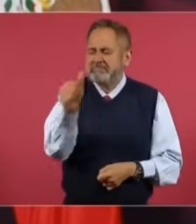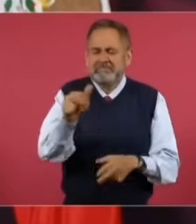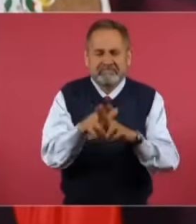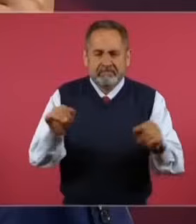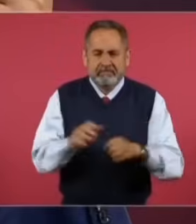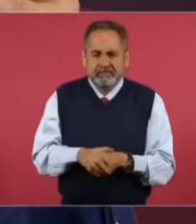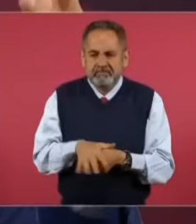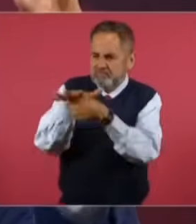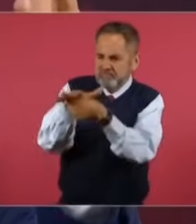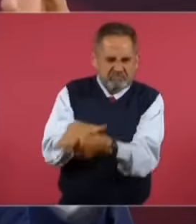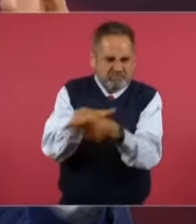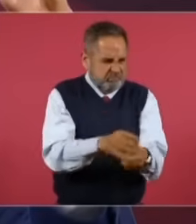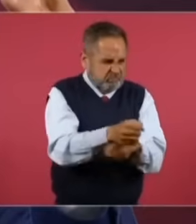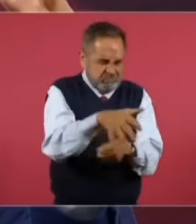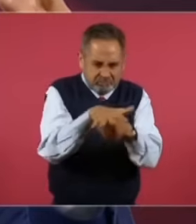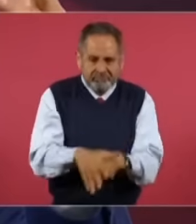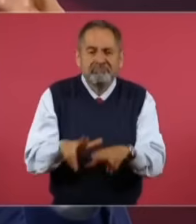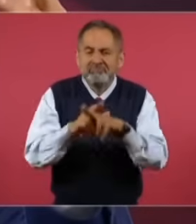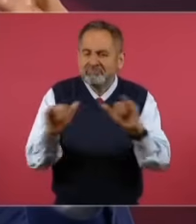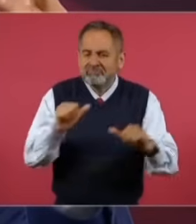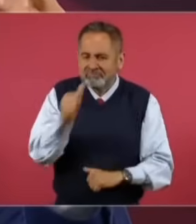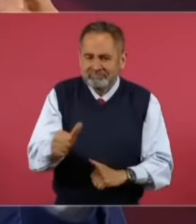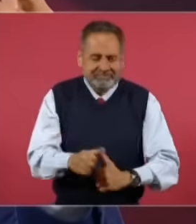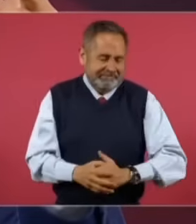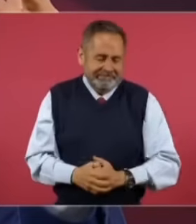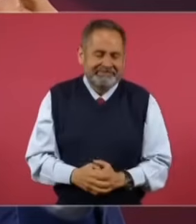No reprimimos.